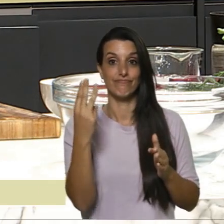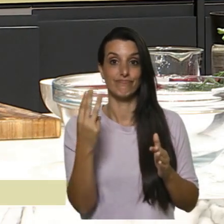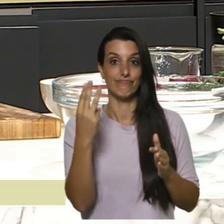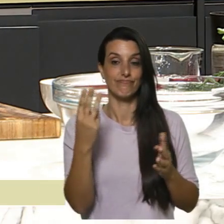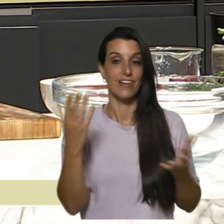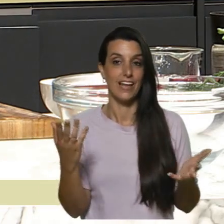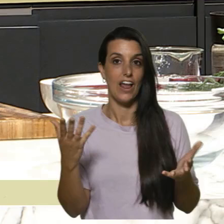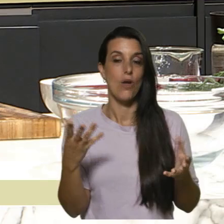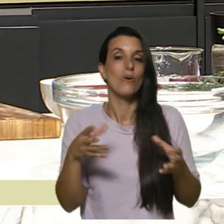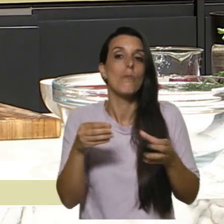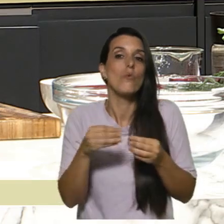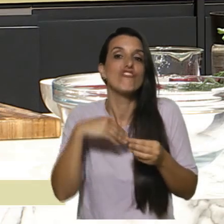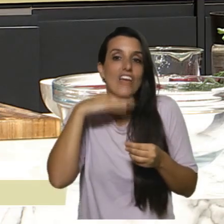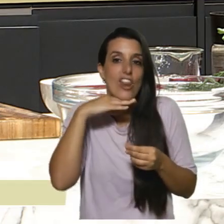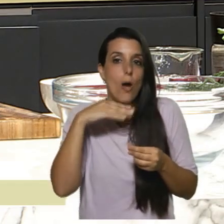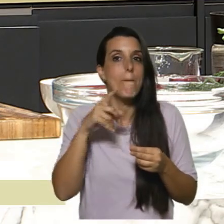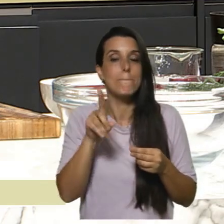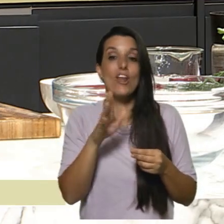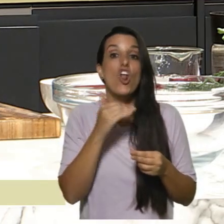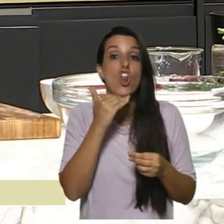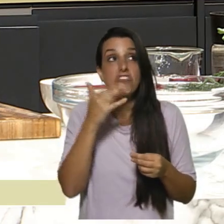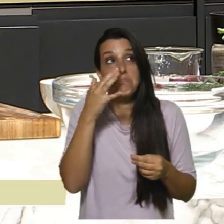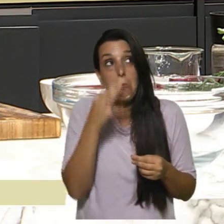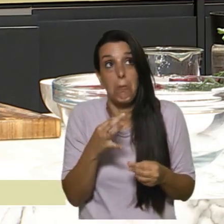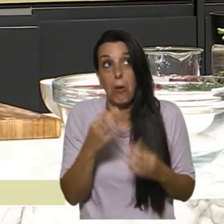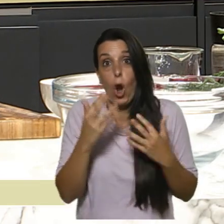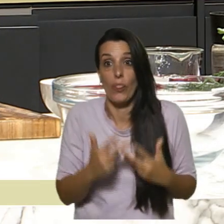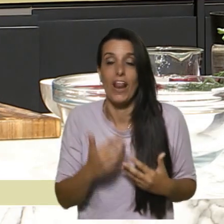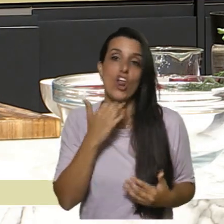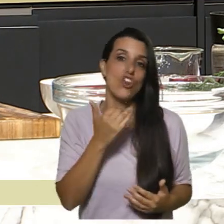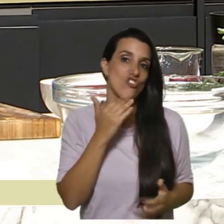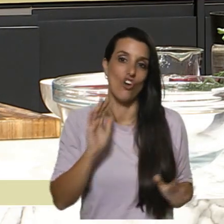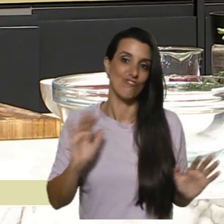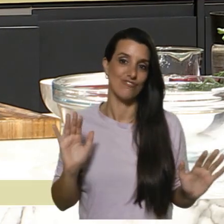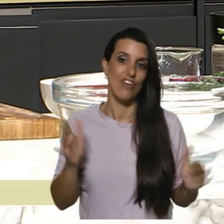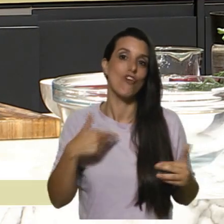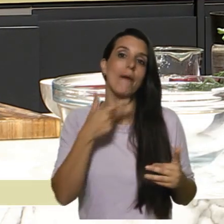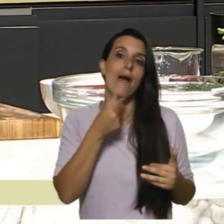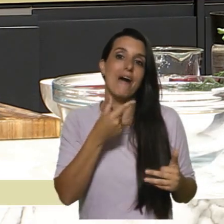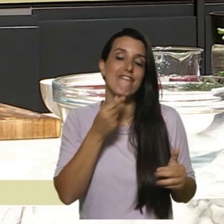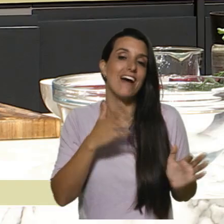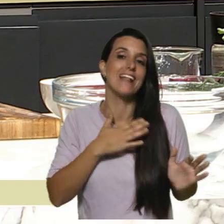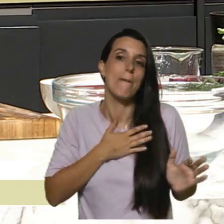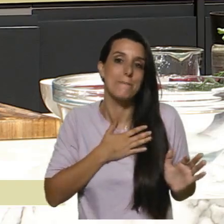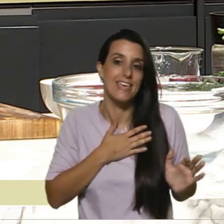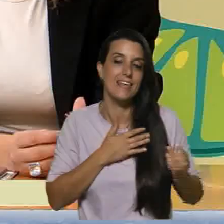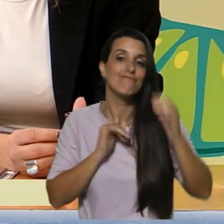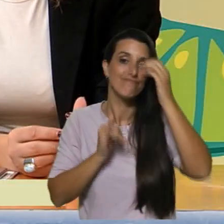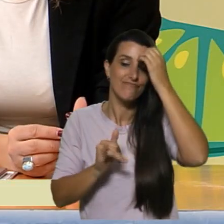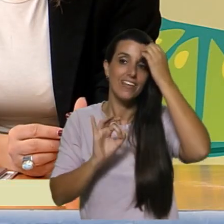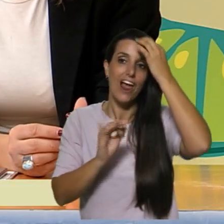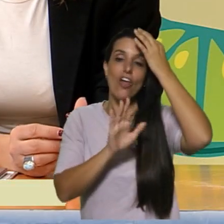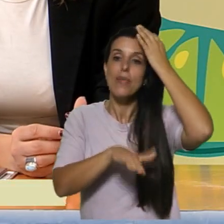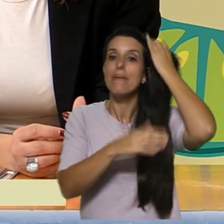queda no como muy llenito y no me alcanza. Pero no sé si es la manera, es la operativa que yo encontré para facilitarme la vida en mi casa. Es muy